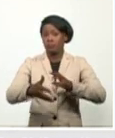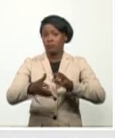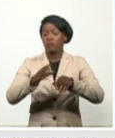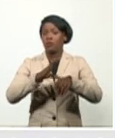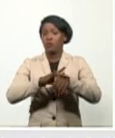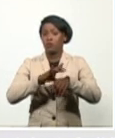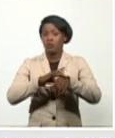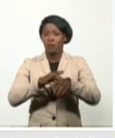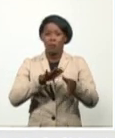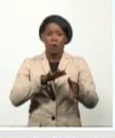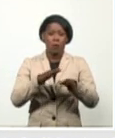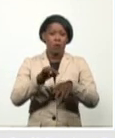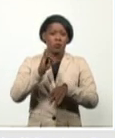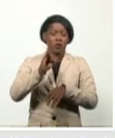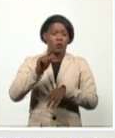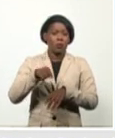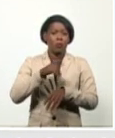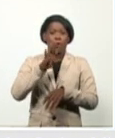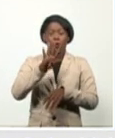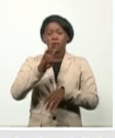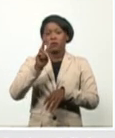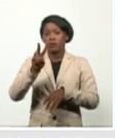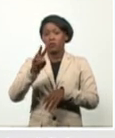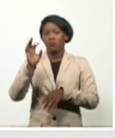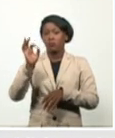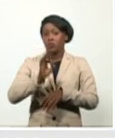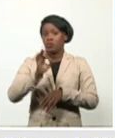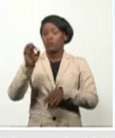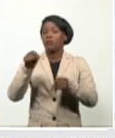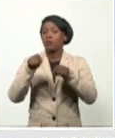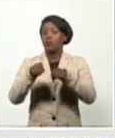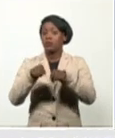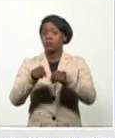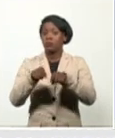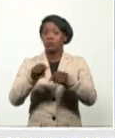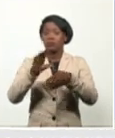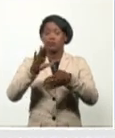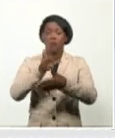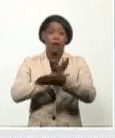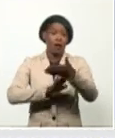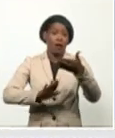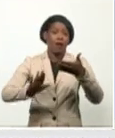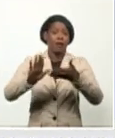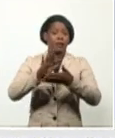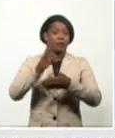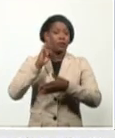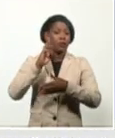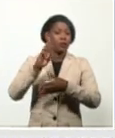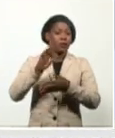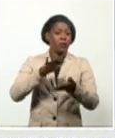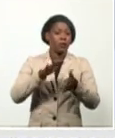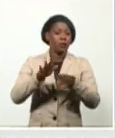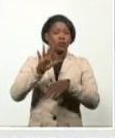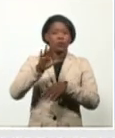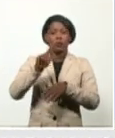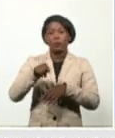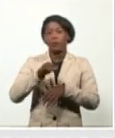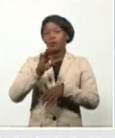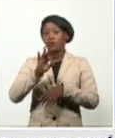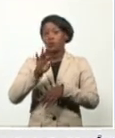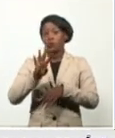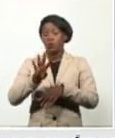6,42. Acuérdense que habíamos dicho que la de la región de las Américas era 5,84. En el